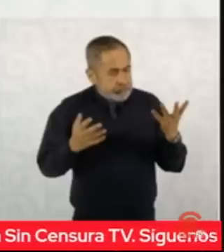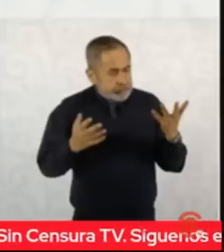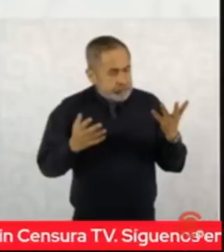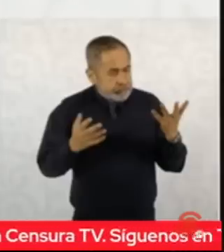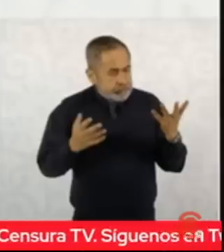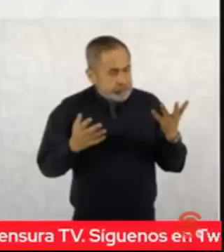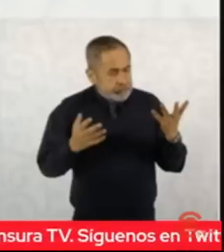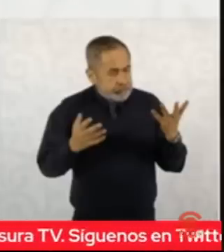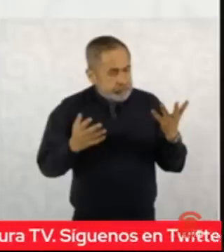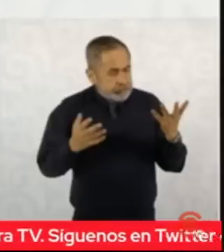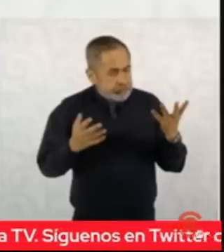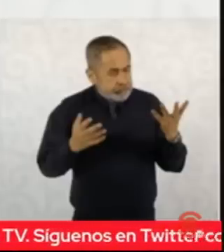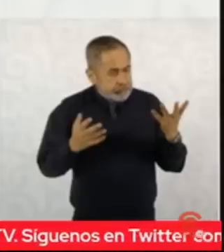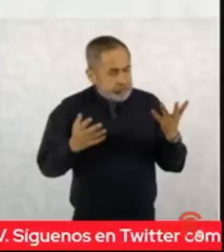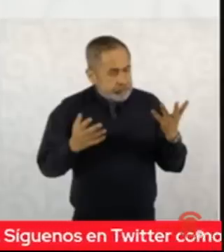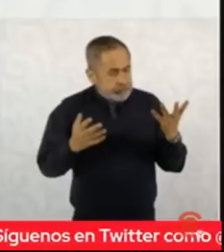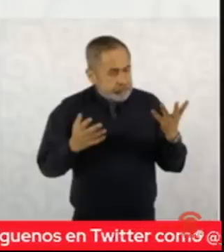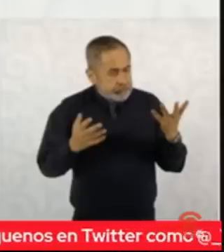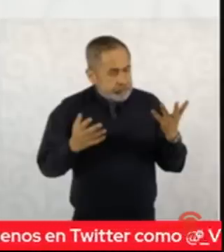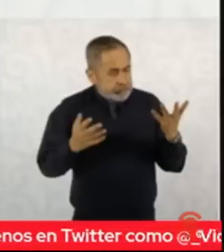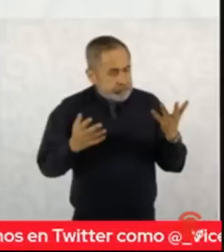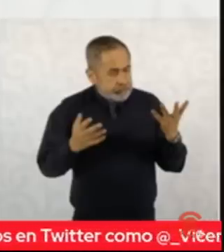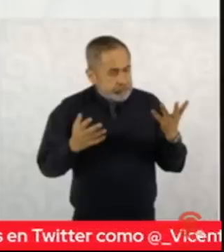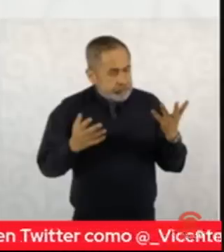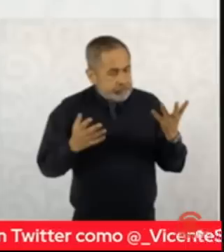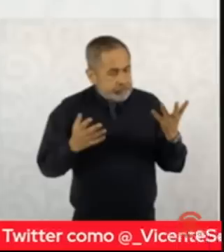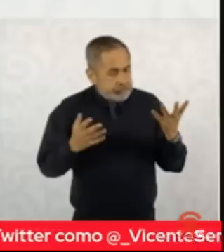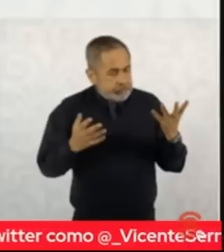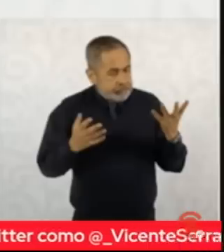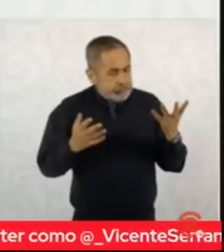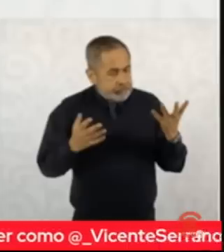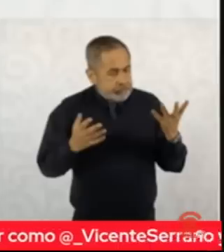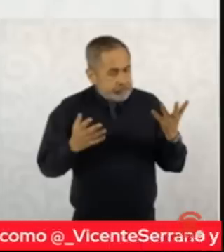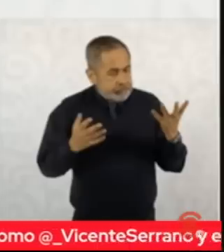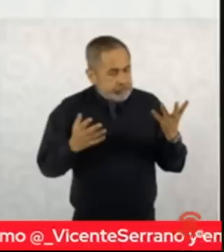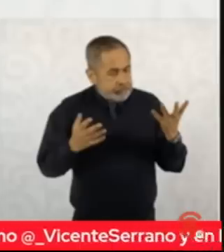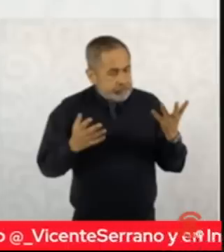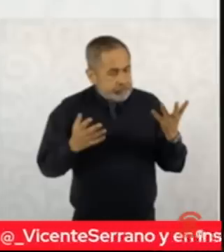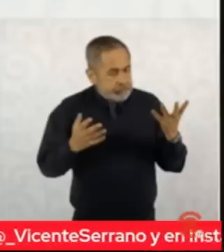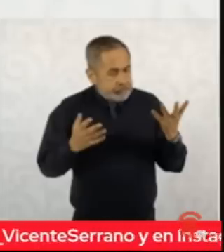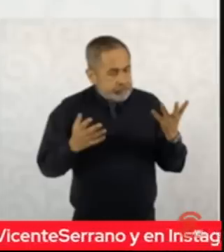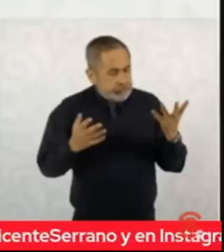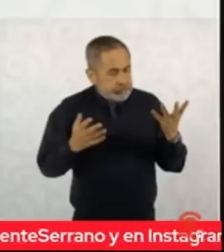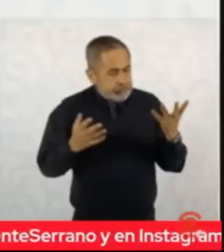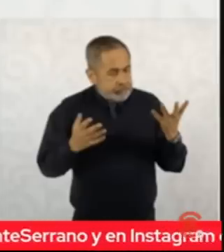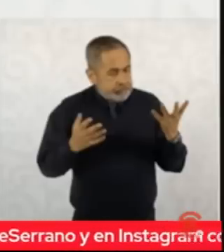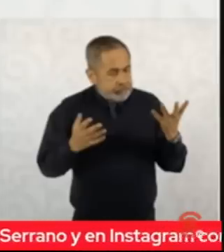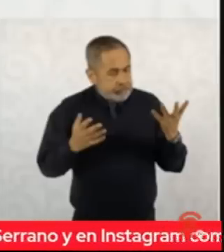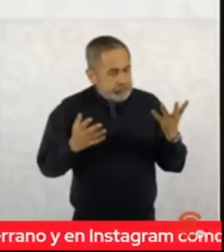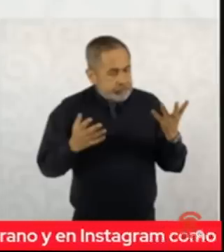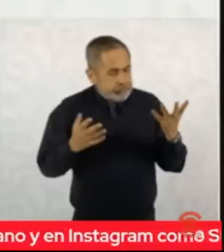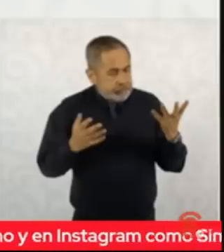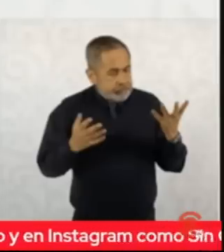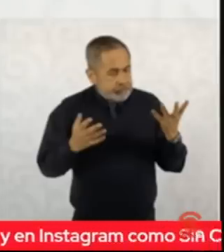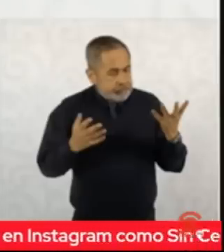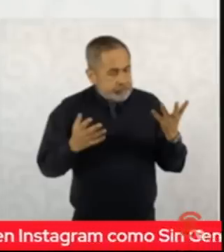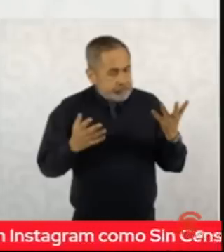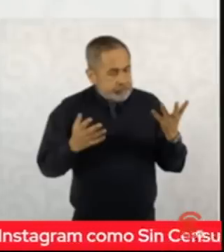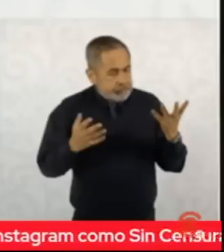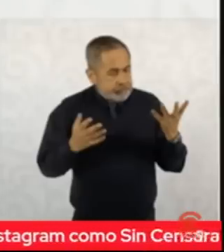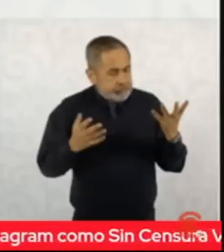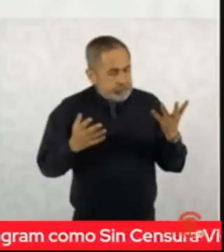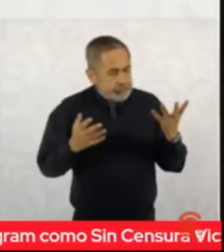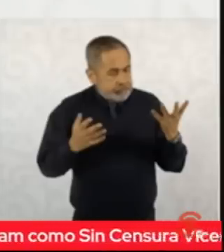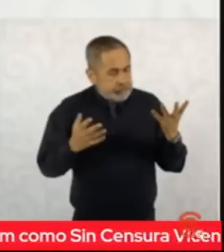bloqueadas. Ya estaba yo viendo ahorita, justamente cuando estaba antes de entrar al en vivo acá en Sin Censura, estaba viendo